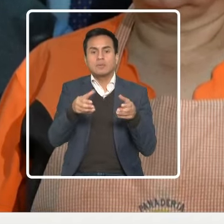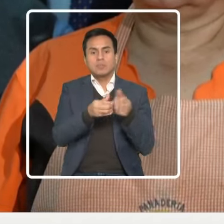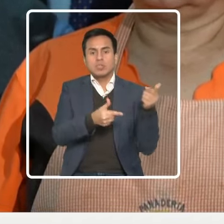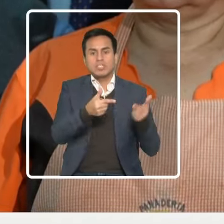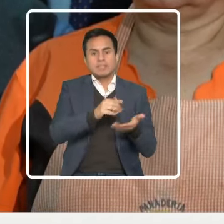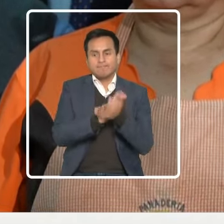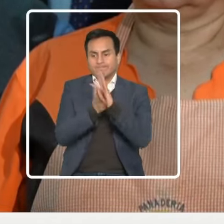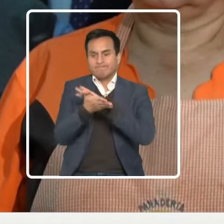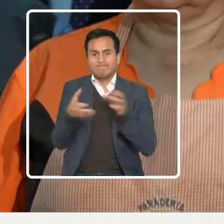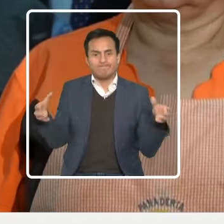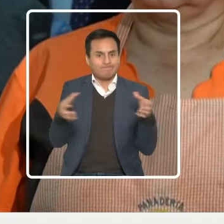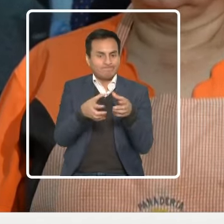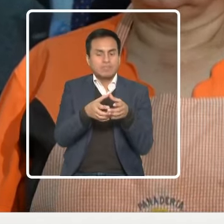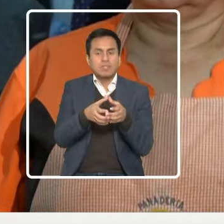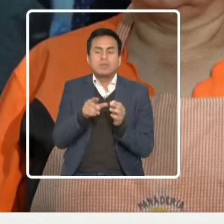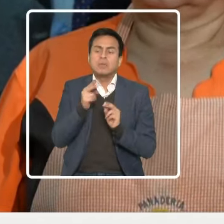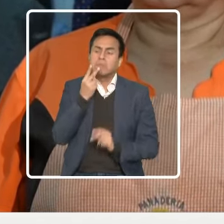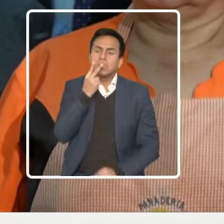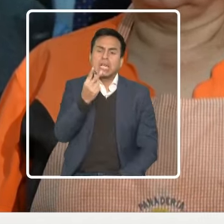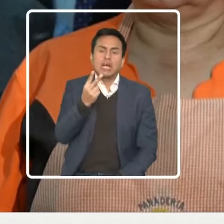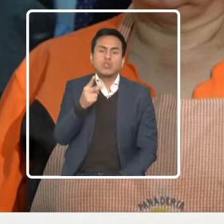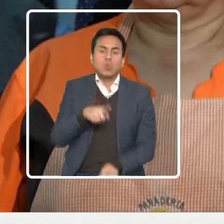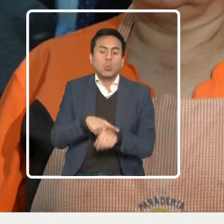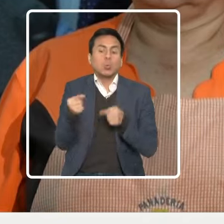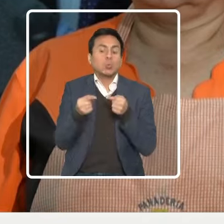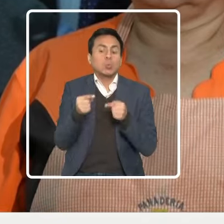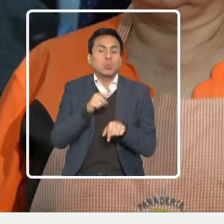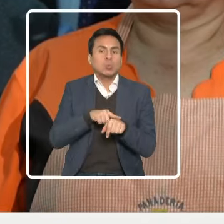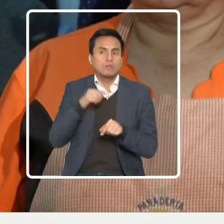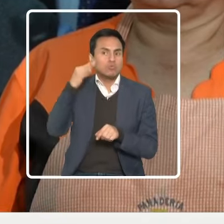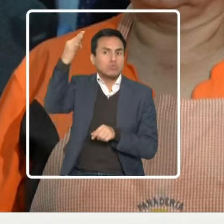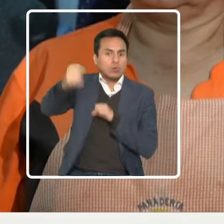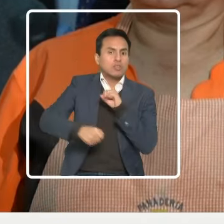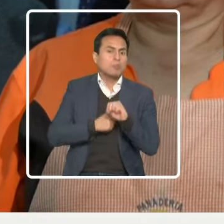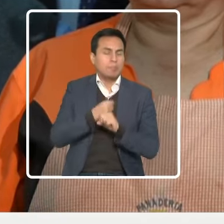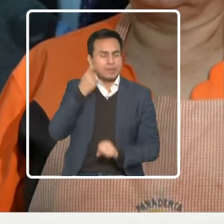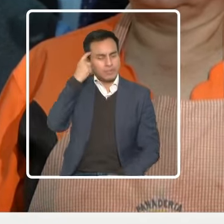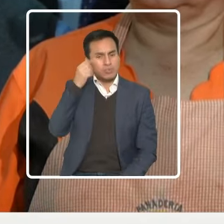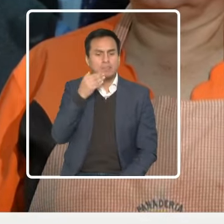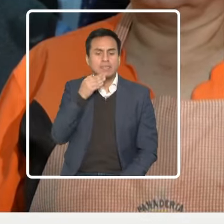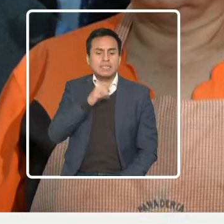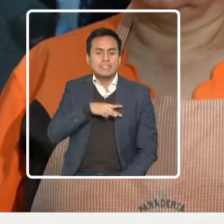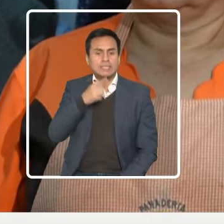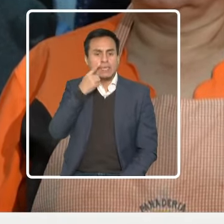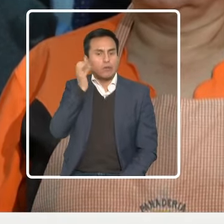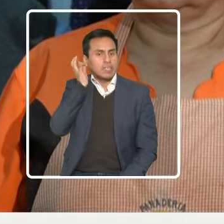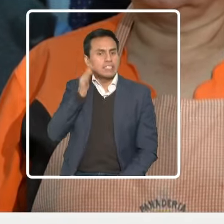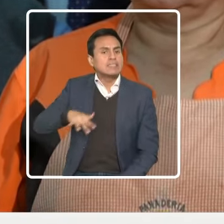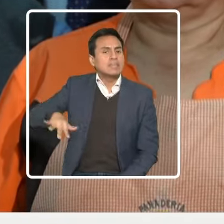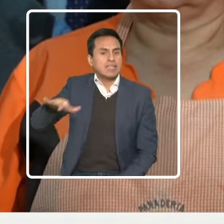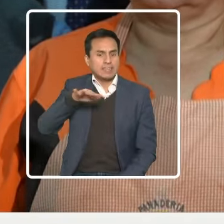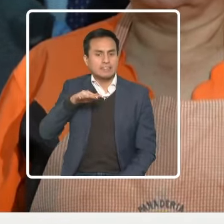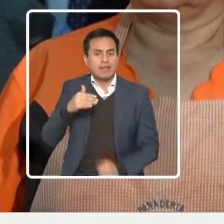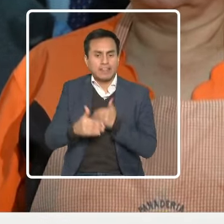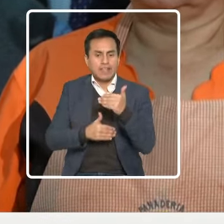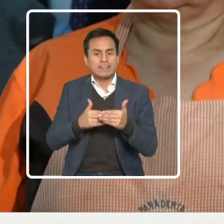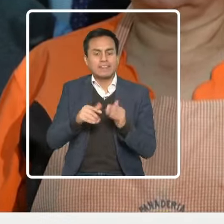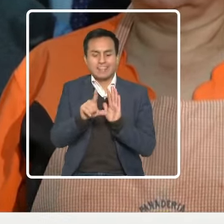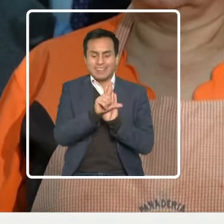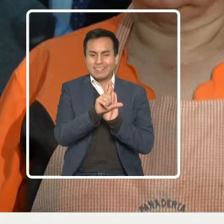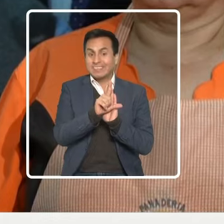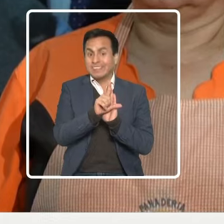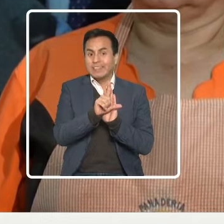fuerzas políticas. No sigamos mirando al corto plazo, pensemos en el largo plazo y pensemos por sobre todo los chilenos y chilenas para sacar adelante estas